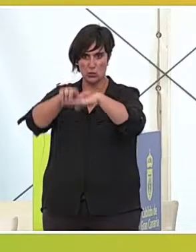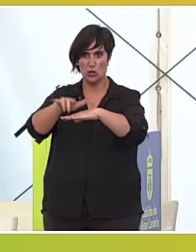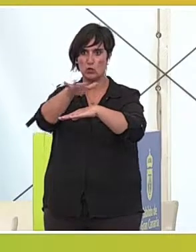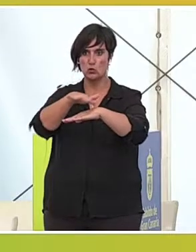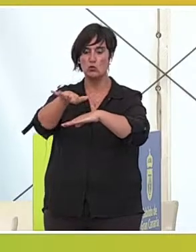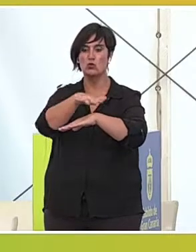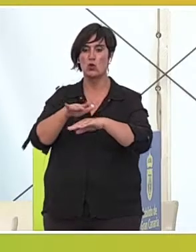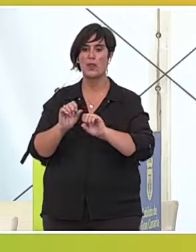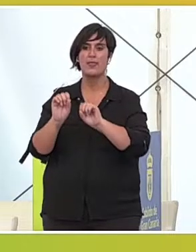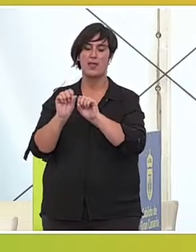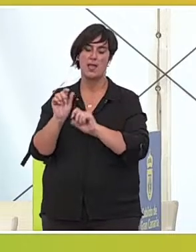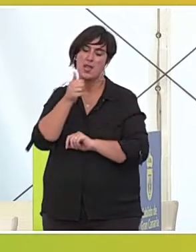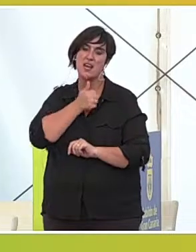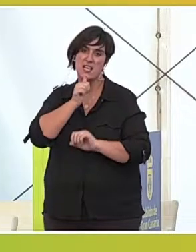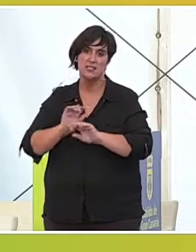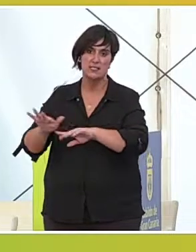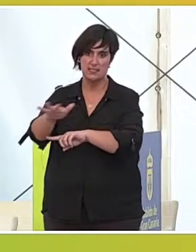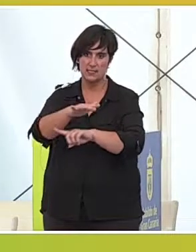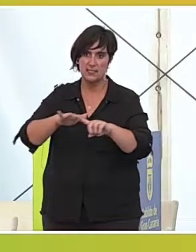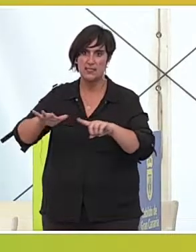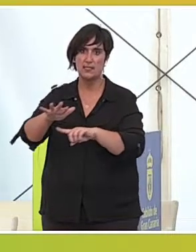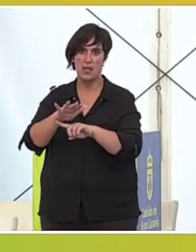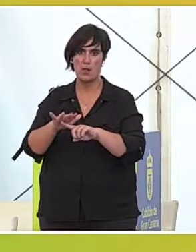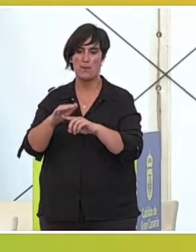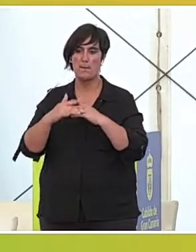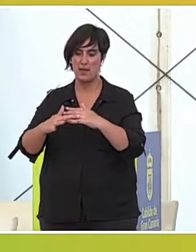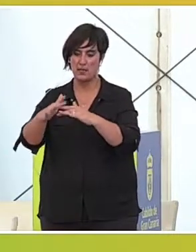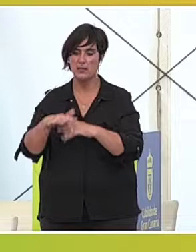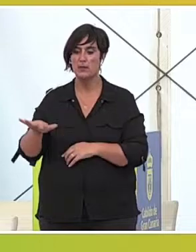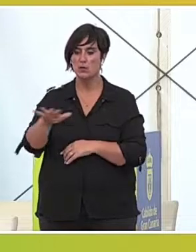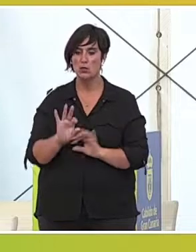marítima y, en concreto, en